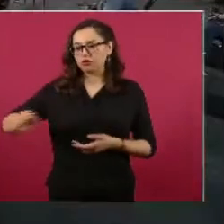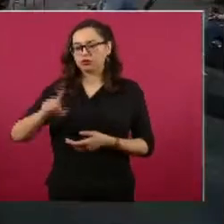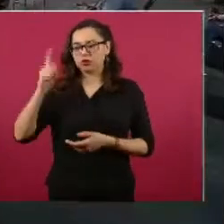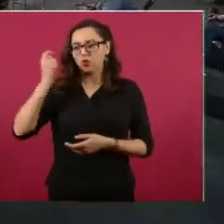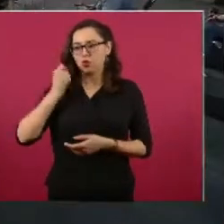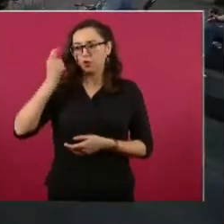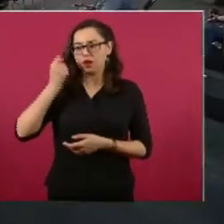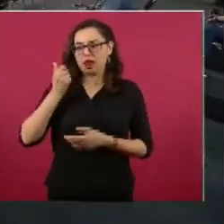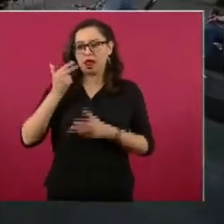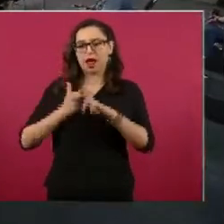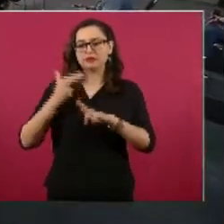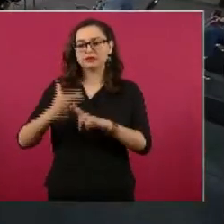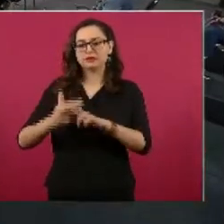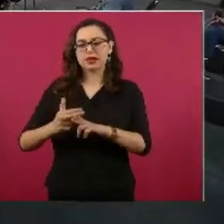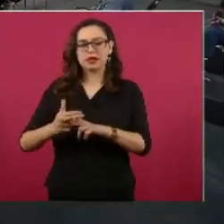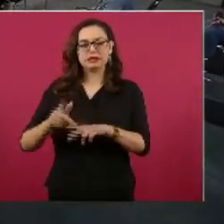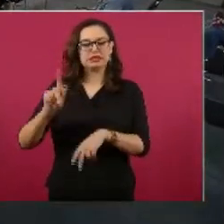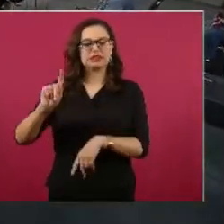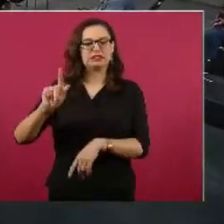70